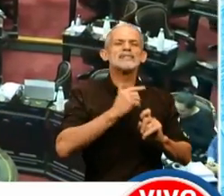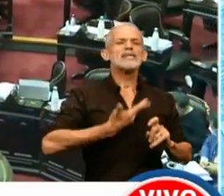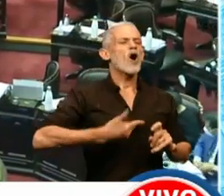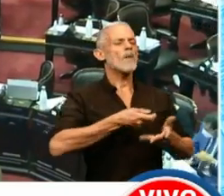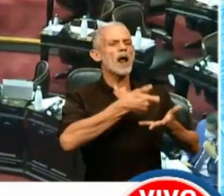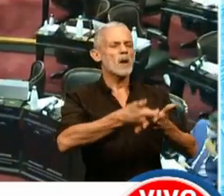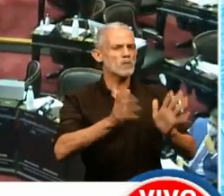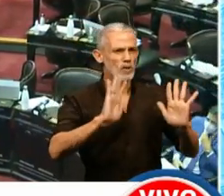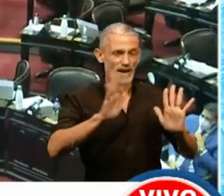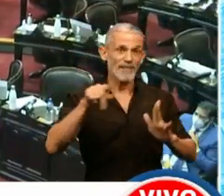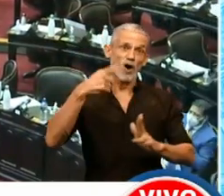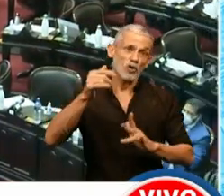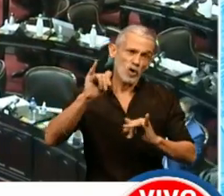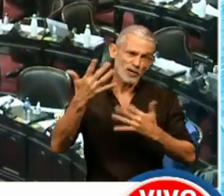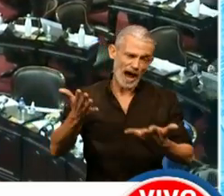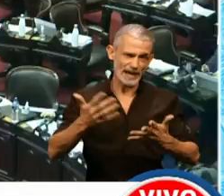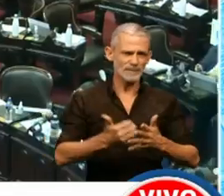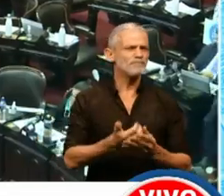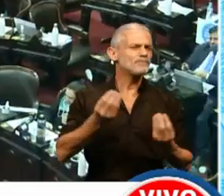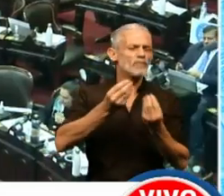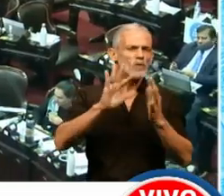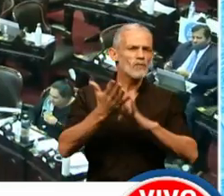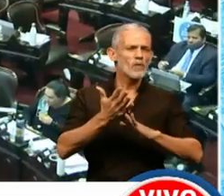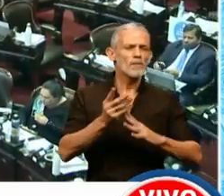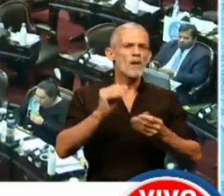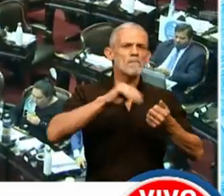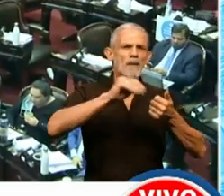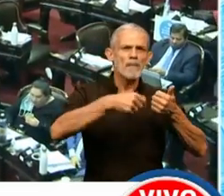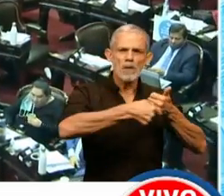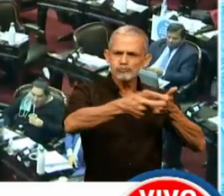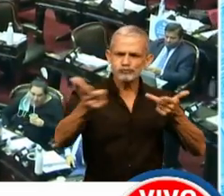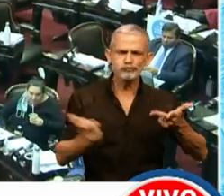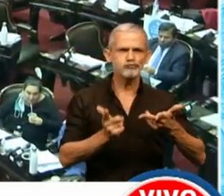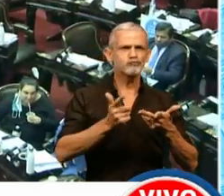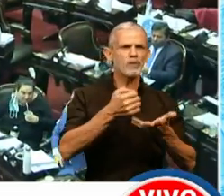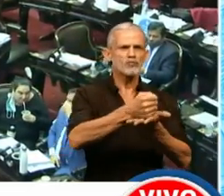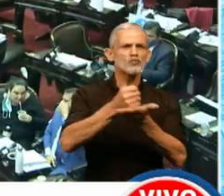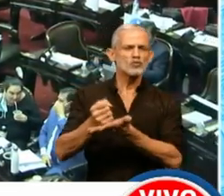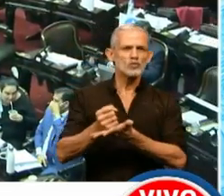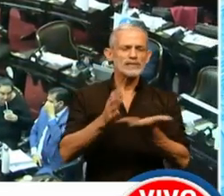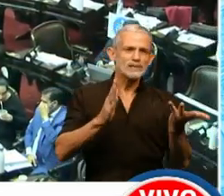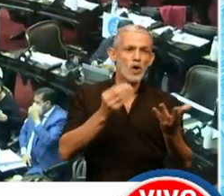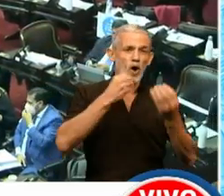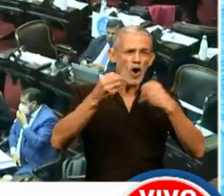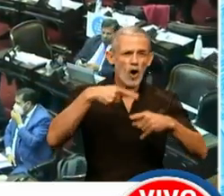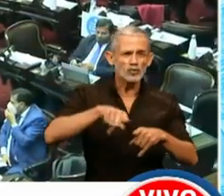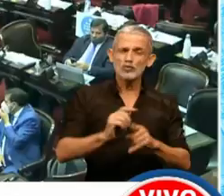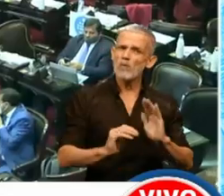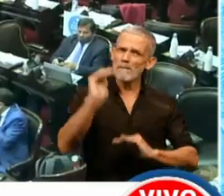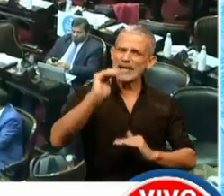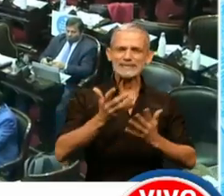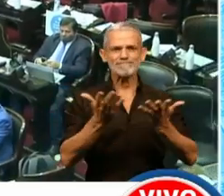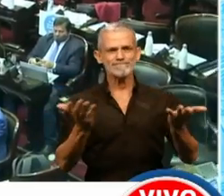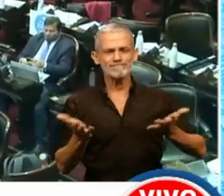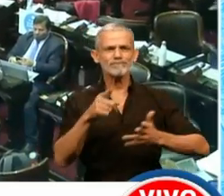ninguna índole nos preguntamos en qué medida la ampliación de los subsidios generará un aumento en los consumos en qué